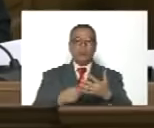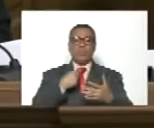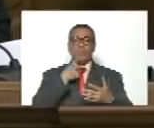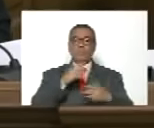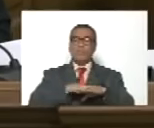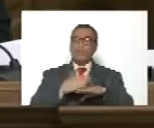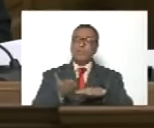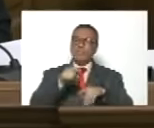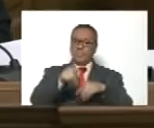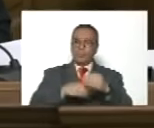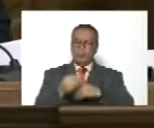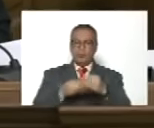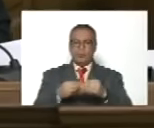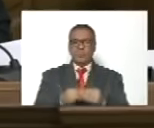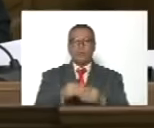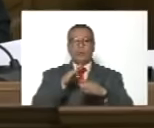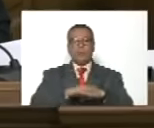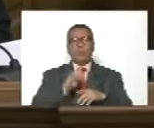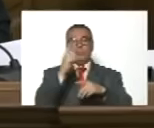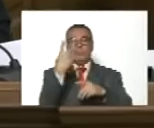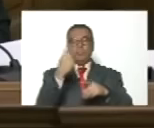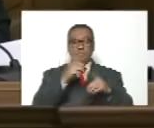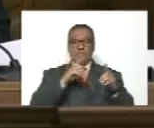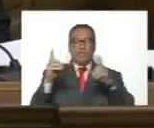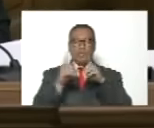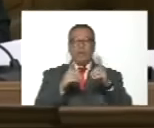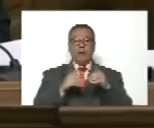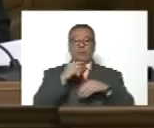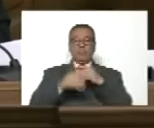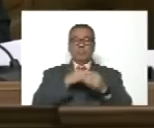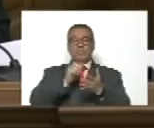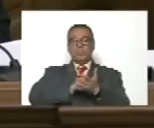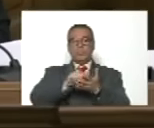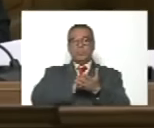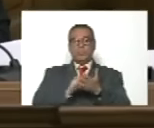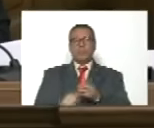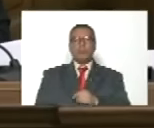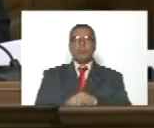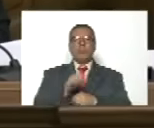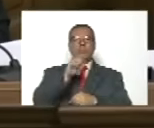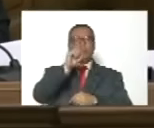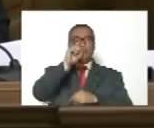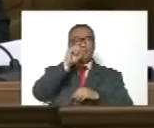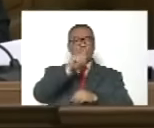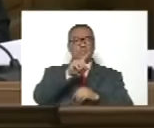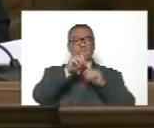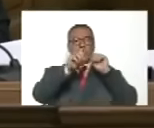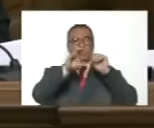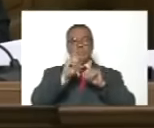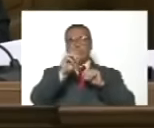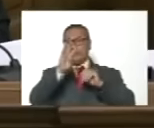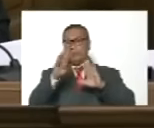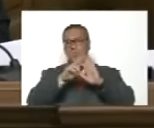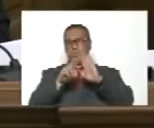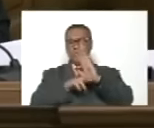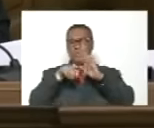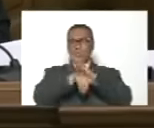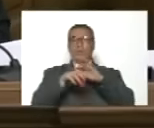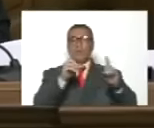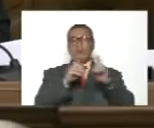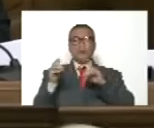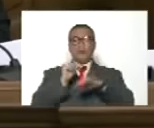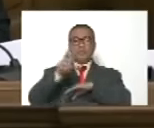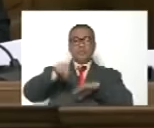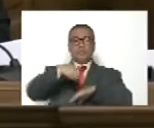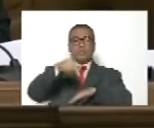exposición de motivos a los fines de su primera discusión. De conformidad con lo establecido en el artículo 104 del Reglamento Interior y de